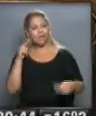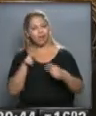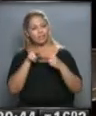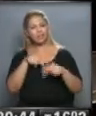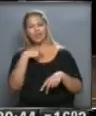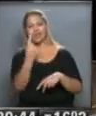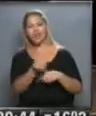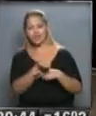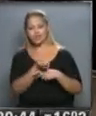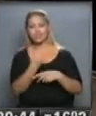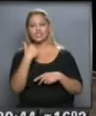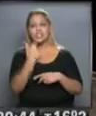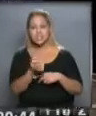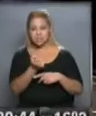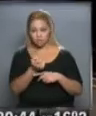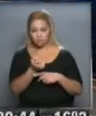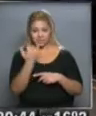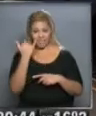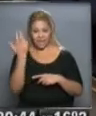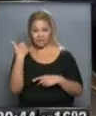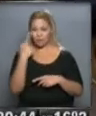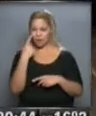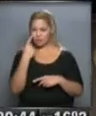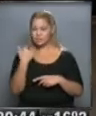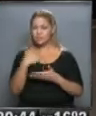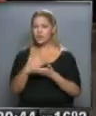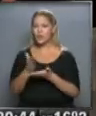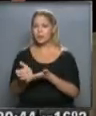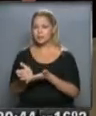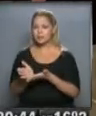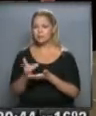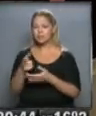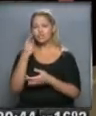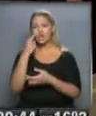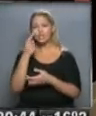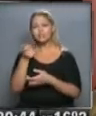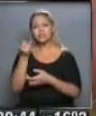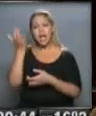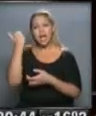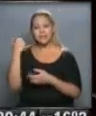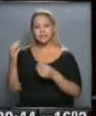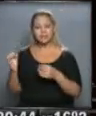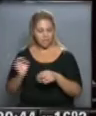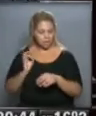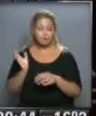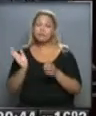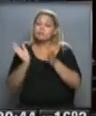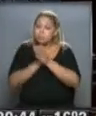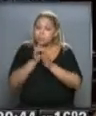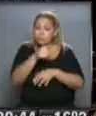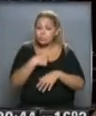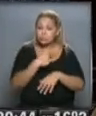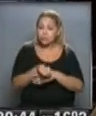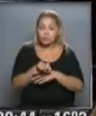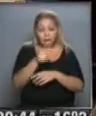otros hijos, o sea, como cuando encontramos con hijos que nos conocemos y compartir este momento, pensar que ellos se conocieron hace muchos años, militaron juntos, participaron juntos y nosotros